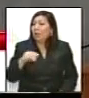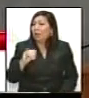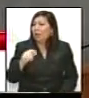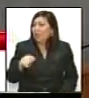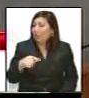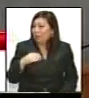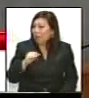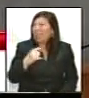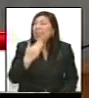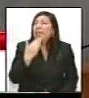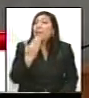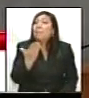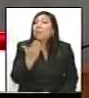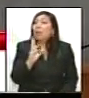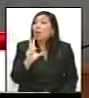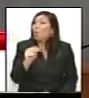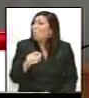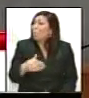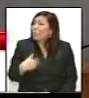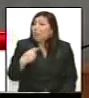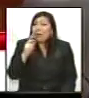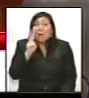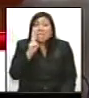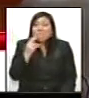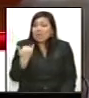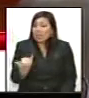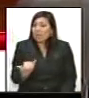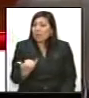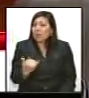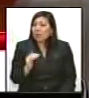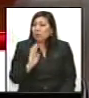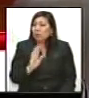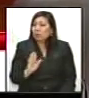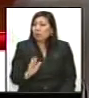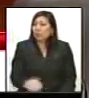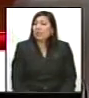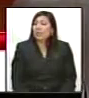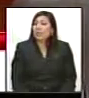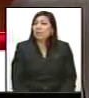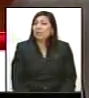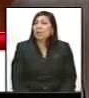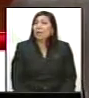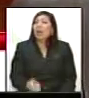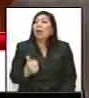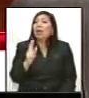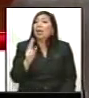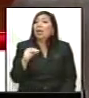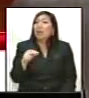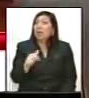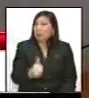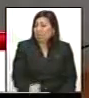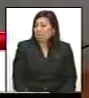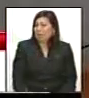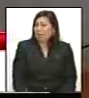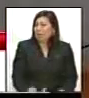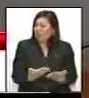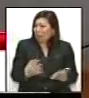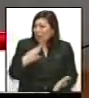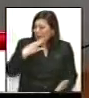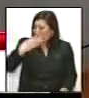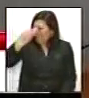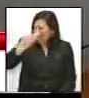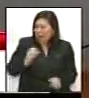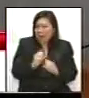deberé decir quien pidió que no puede ser los viernes fue a su colega marco arana en todas las cosas hay que decir